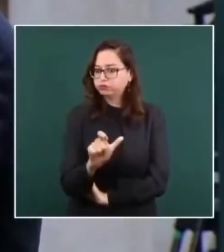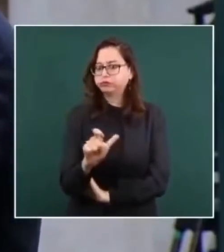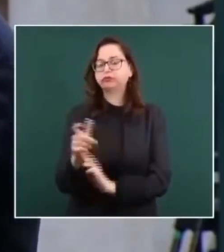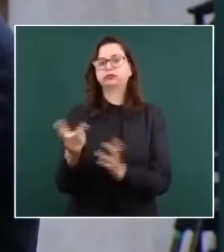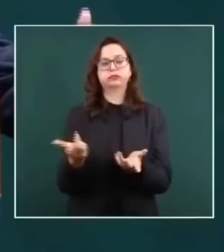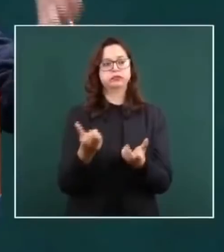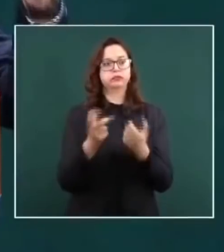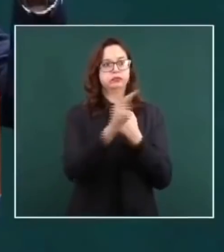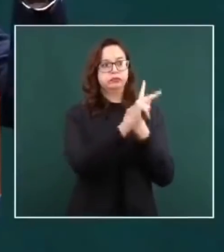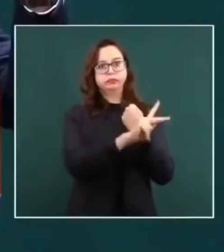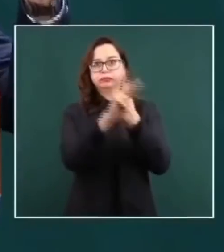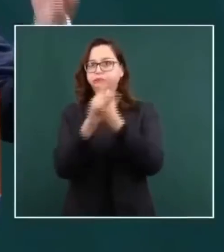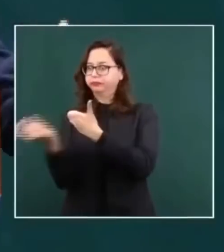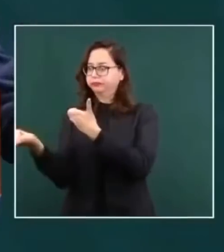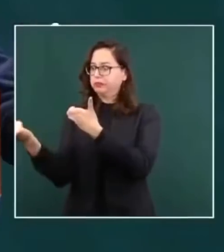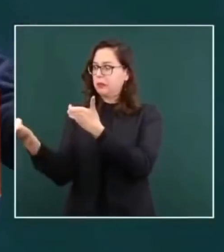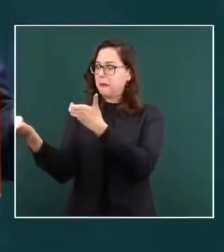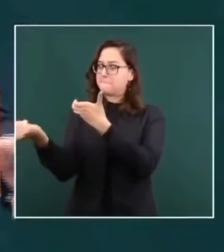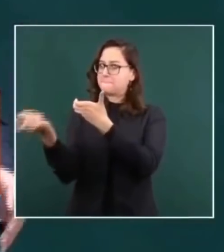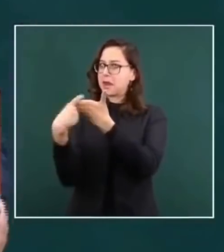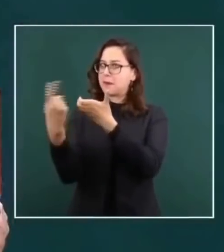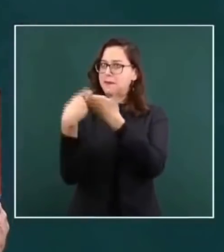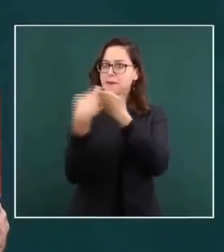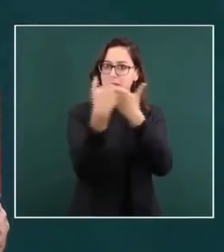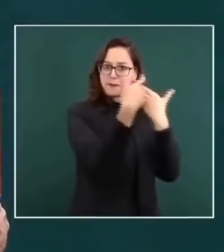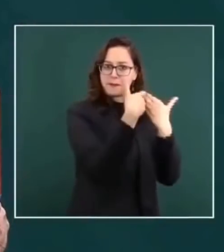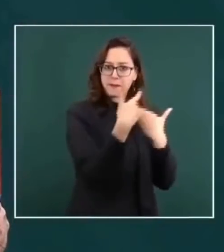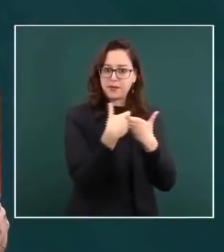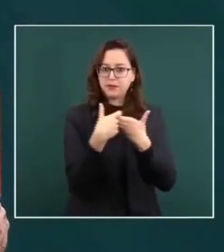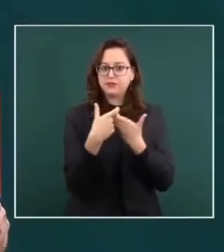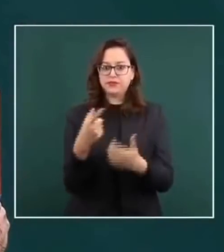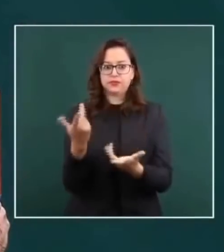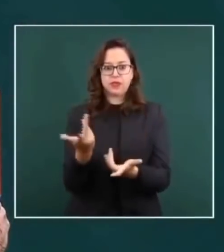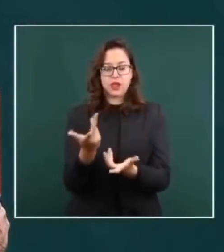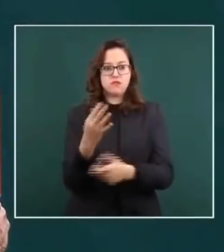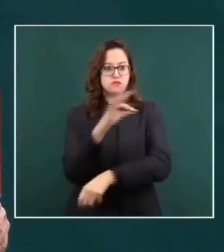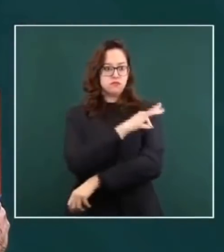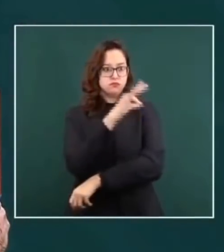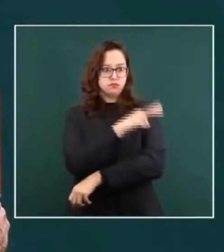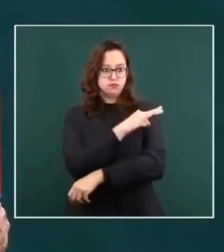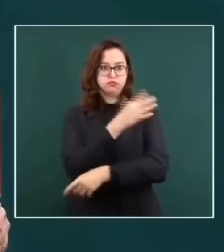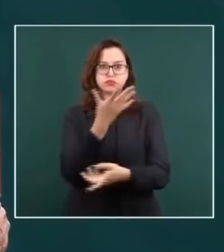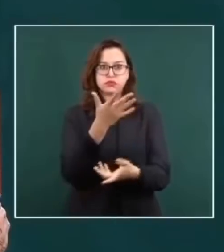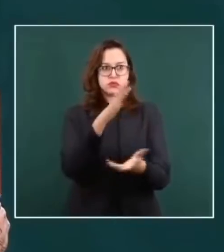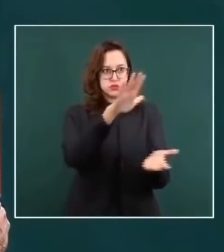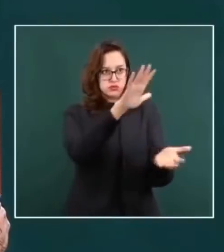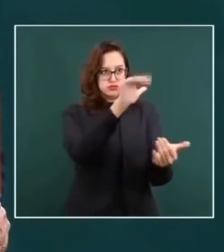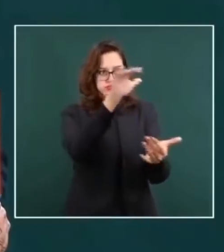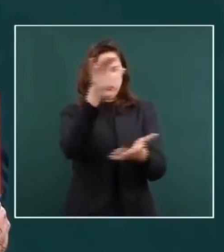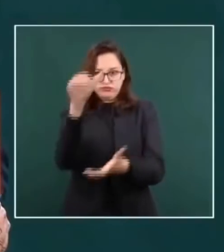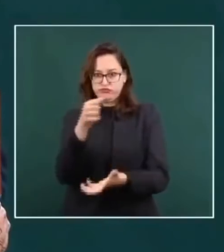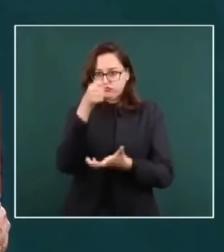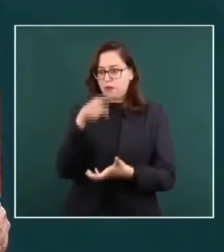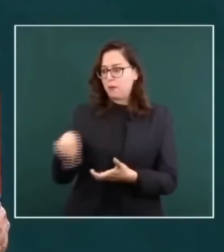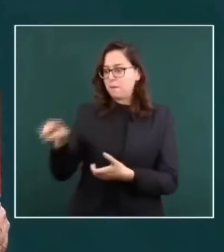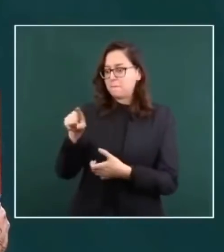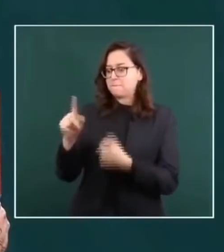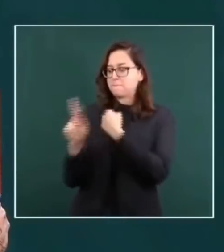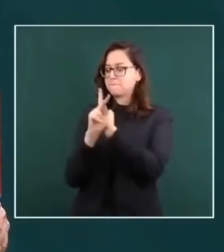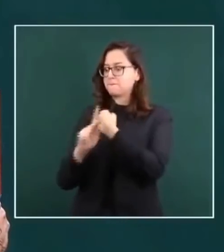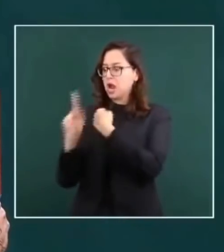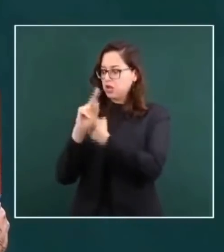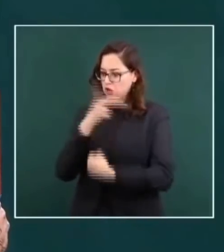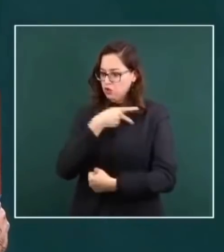entregar vacunas qué los países pobres contarán con vacunas y